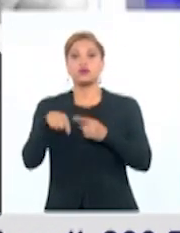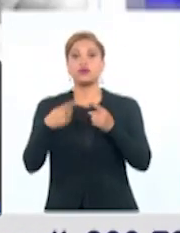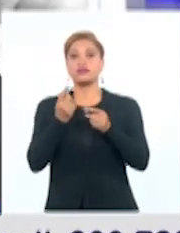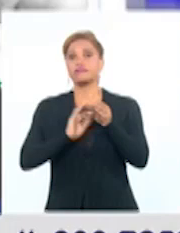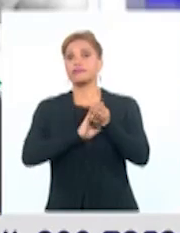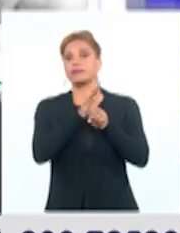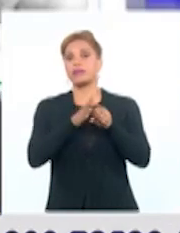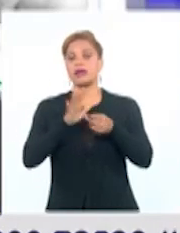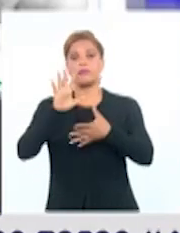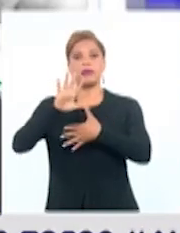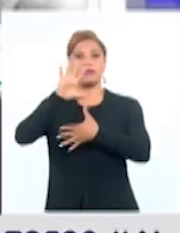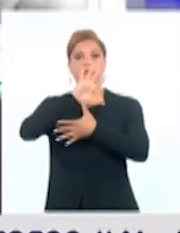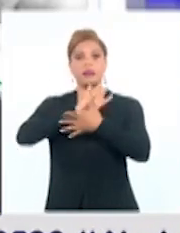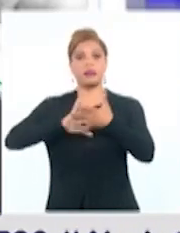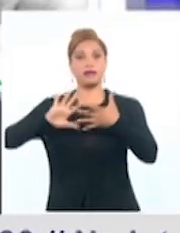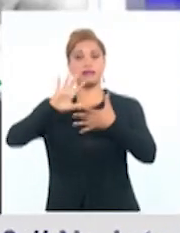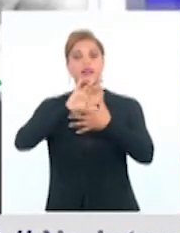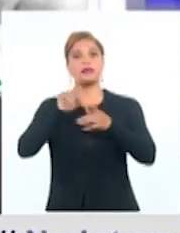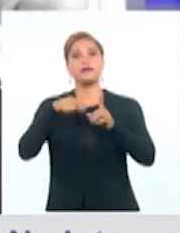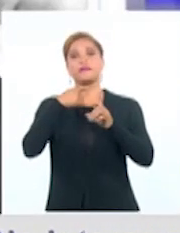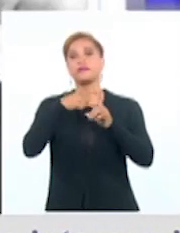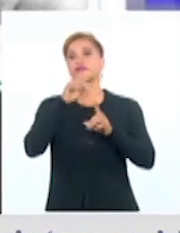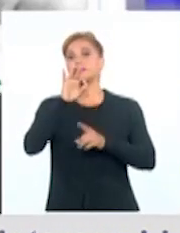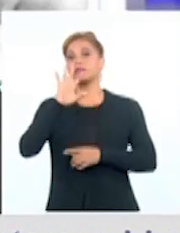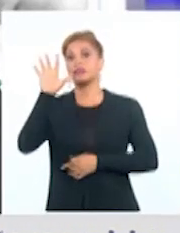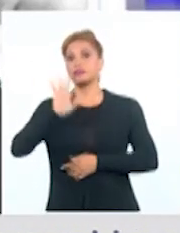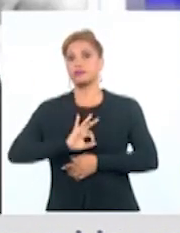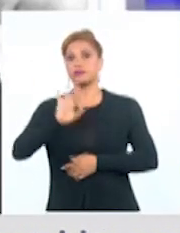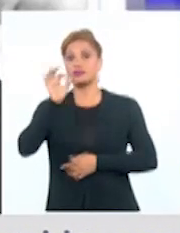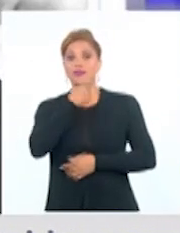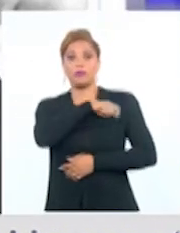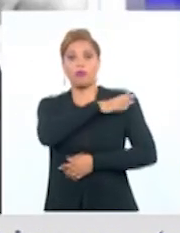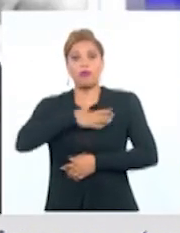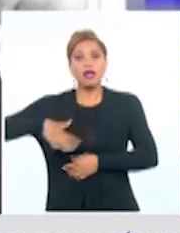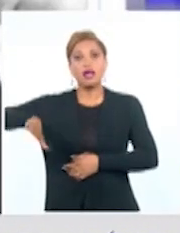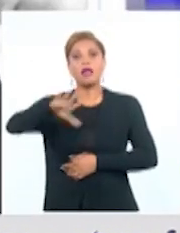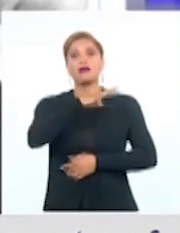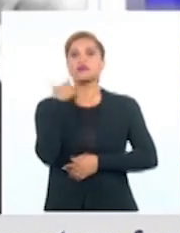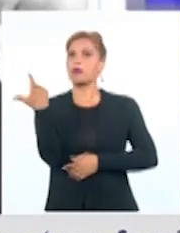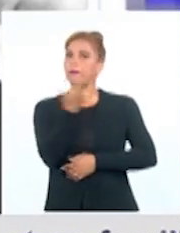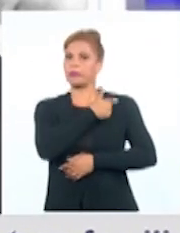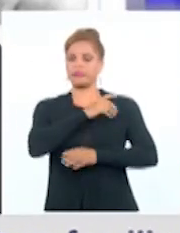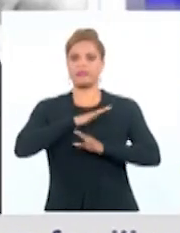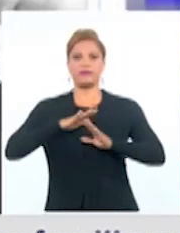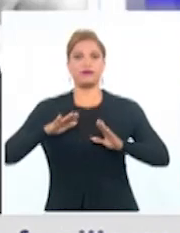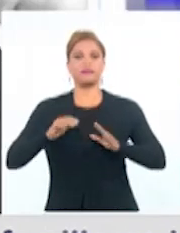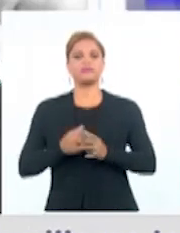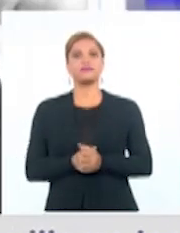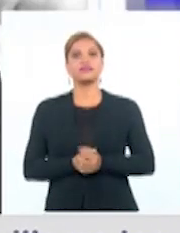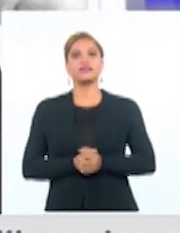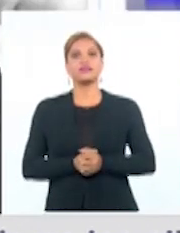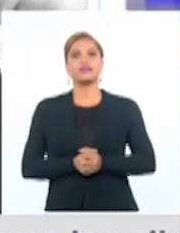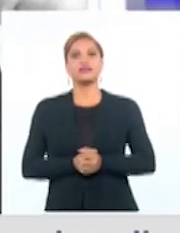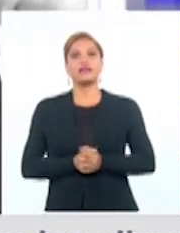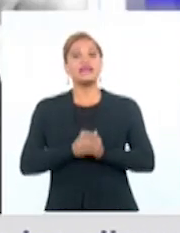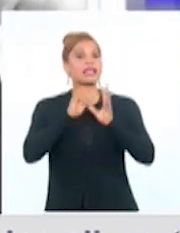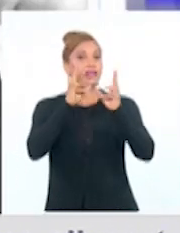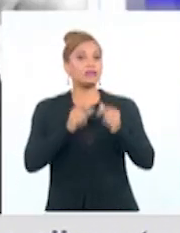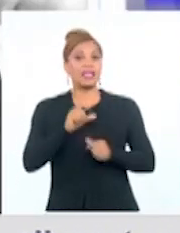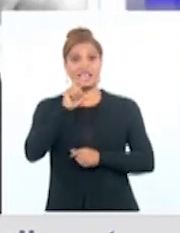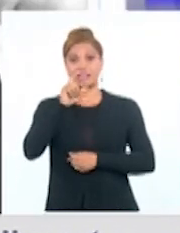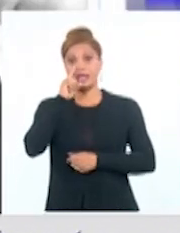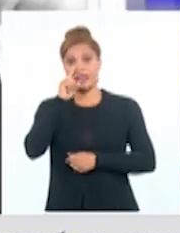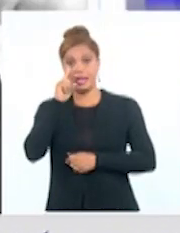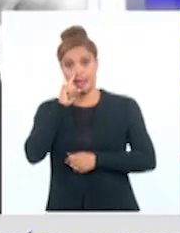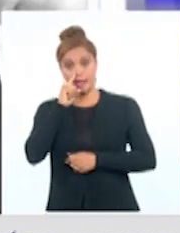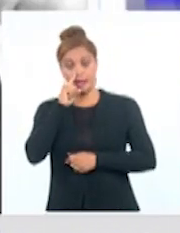con más del 85% de su población inmunizada. Y bueno, es resultado, así lo explica la CNN, del esfuerzo de